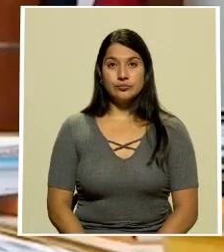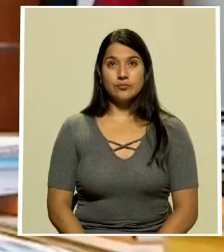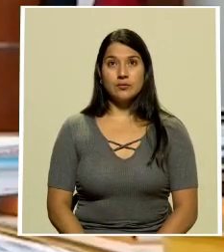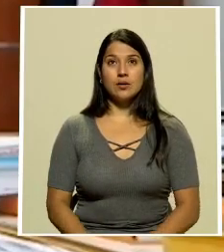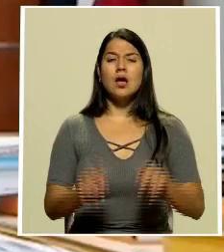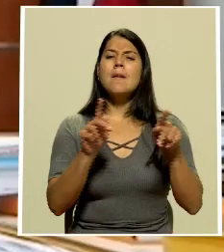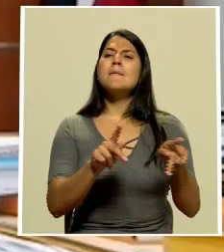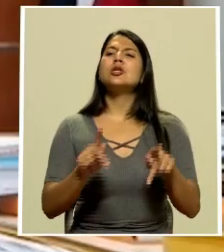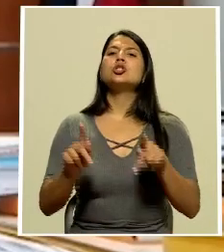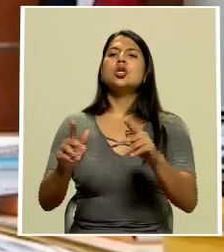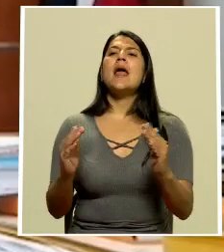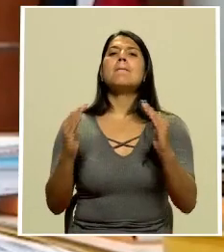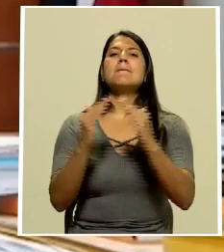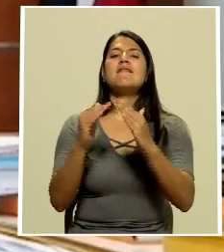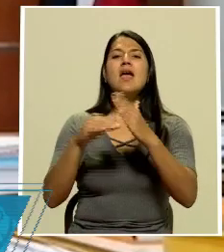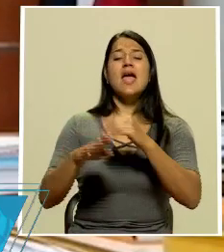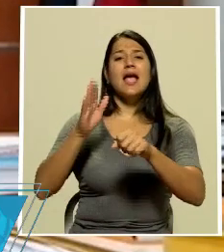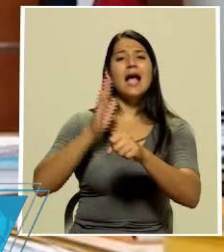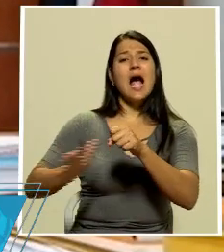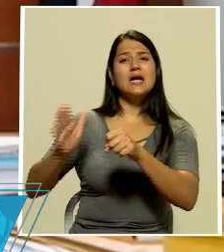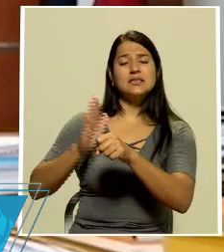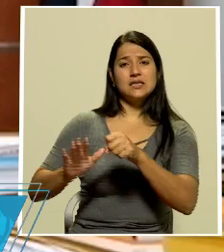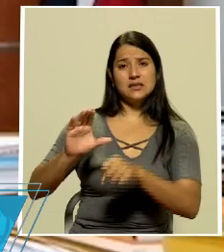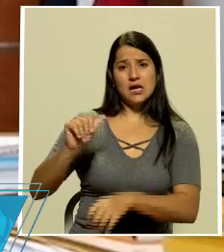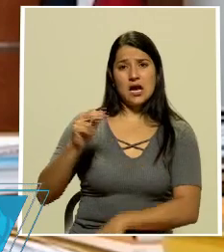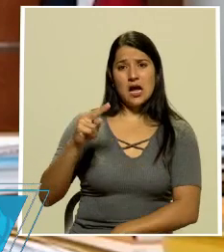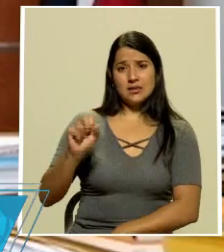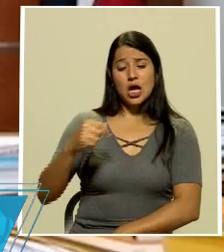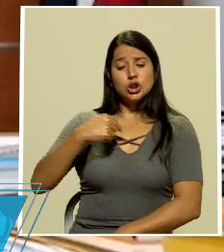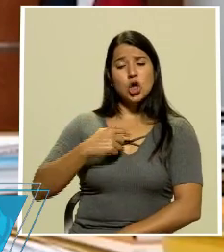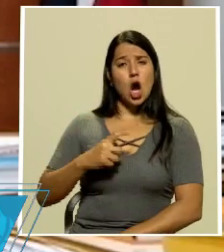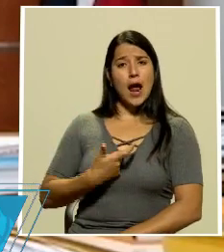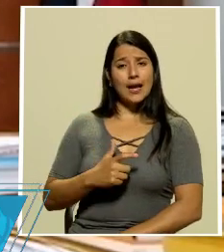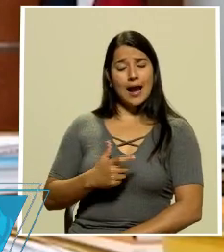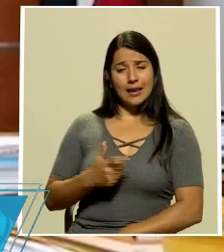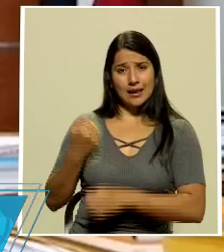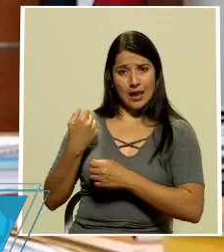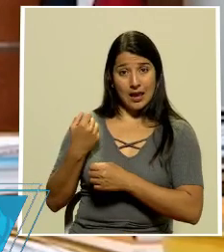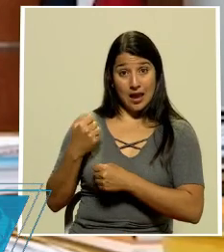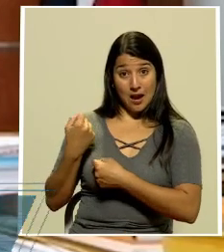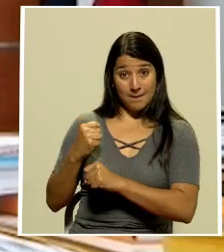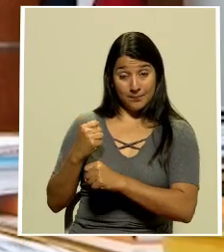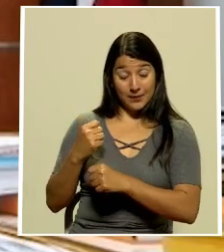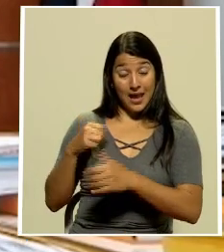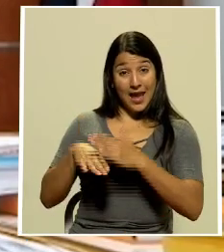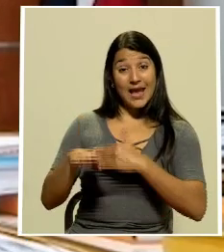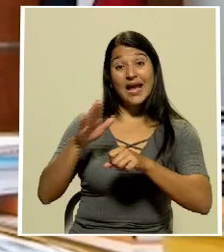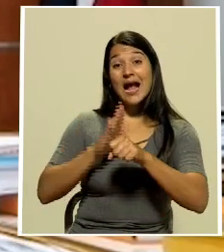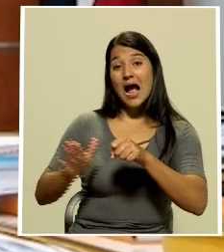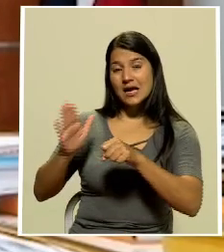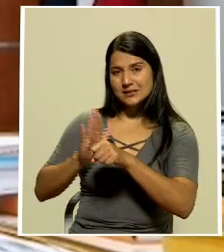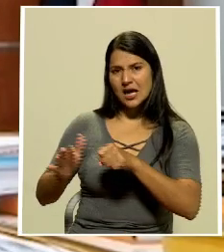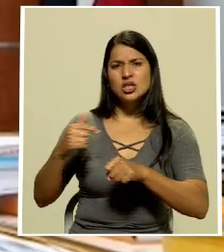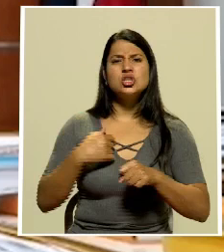Ciudadanos cañeros, soy Luis Fernando Mendoza, alcalde de Cañas. Quiero denunciar lo